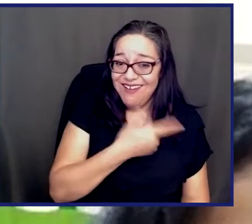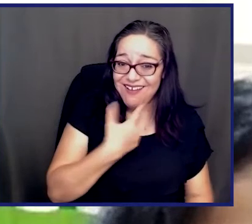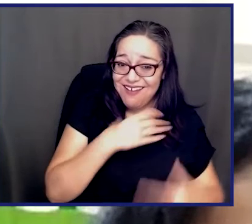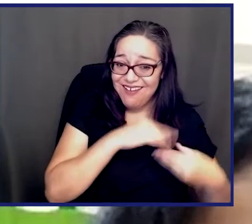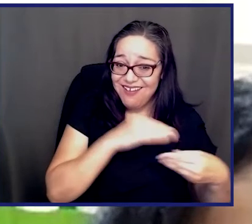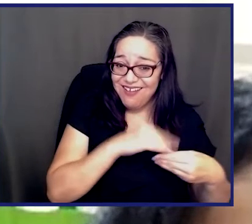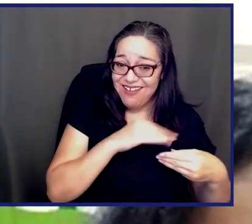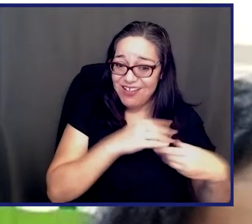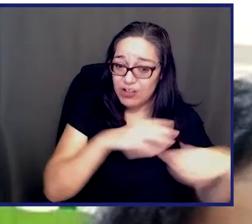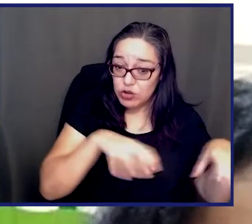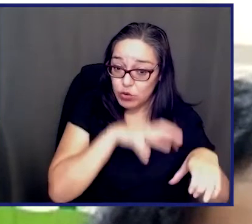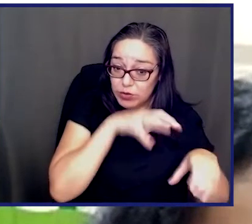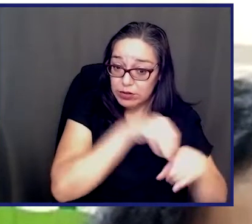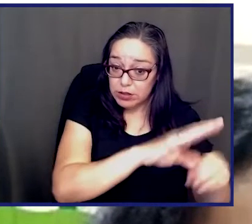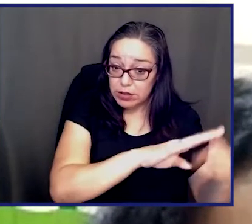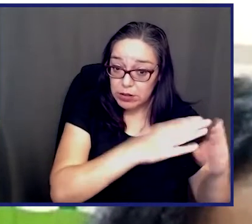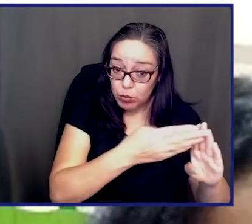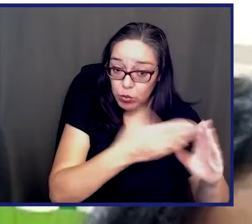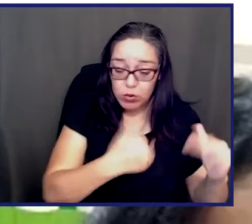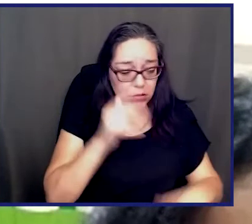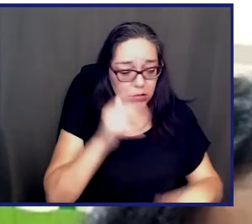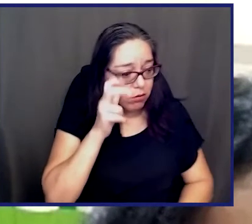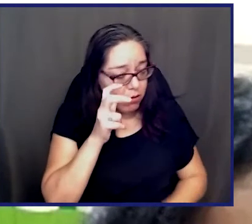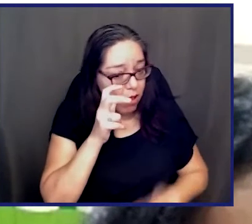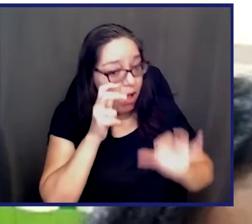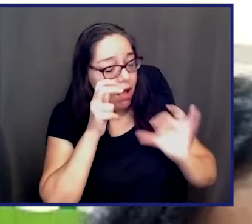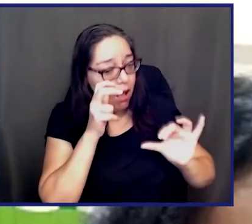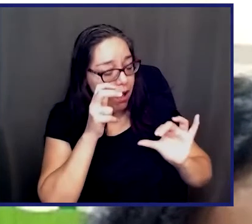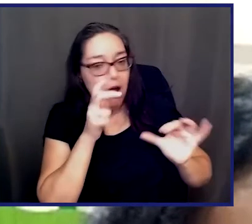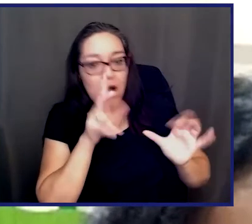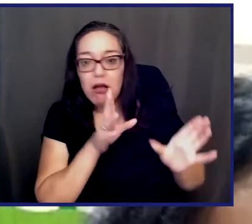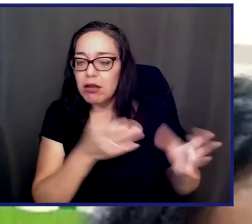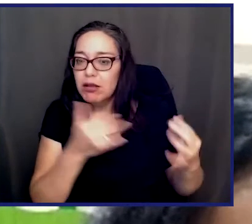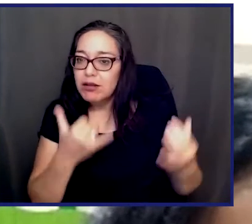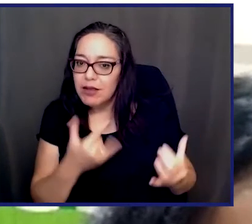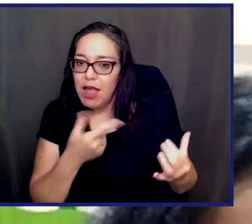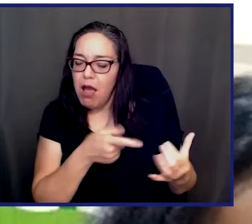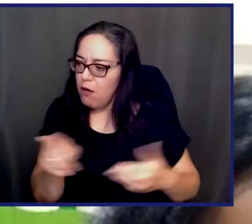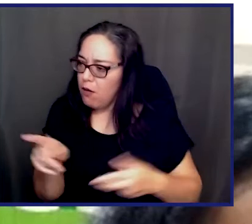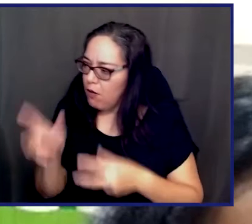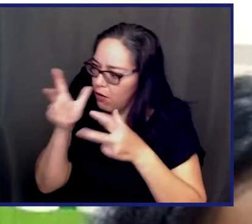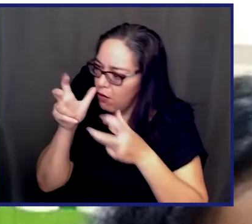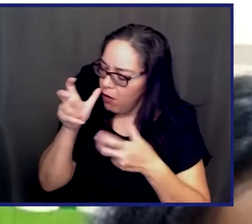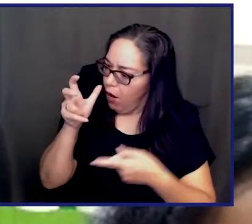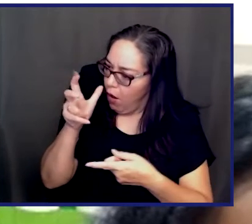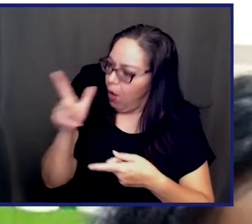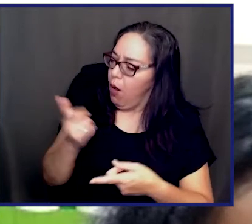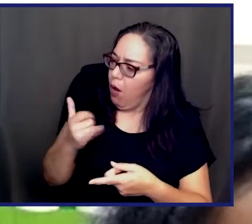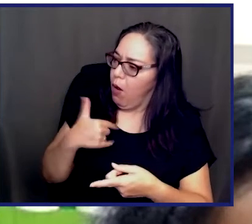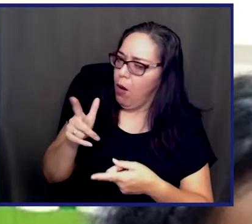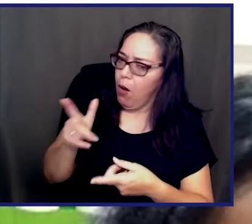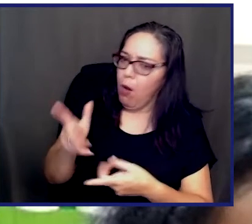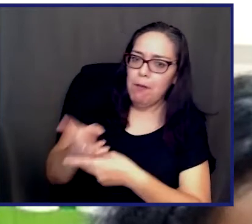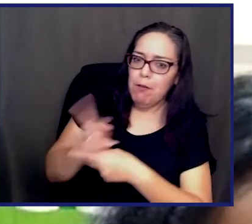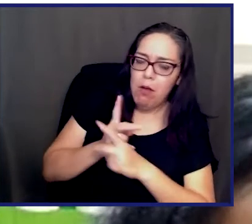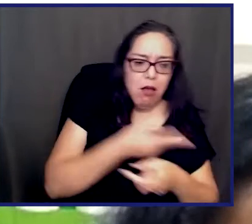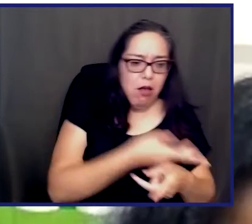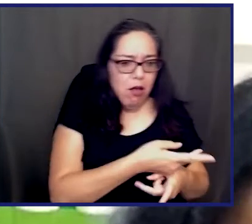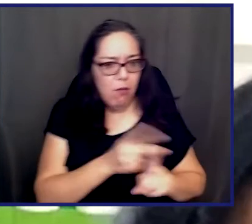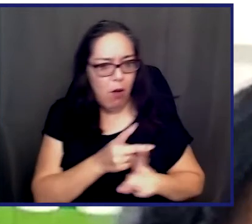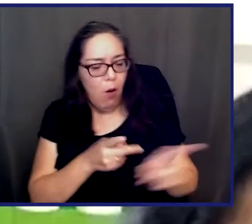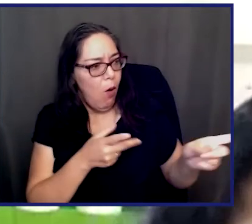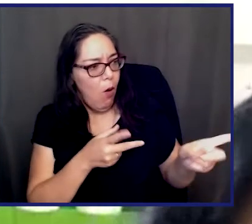Oiko en su comunidad, y Oiko pues puede implementar algo que nosotros estamos haciendo aquí en Culiacán y que le ha